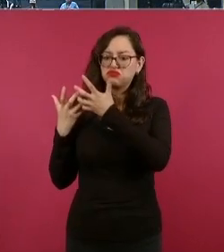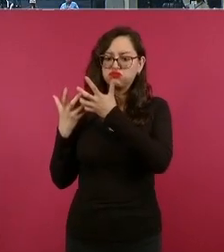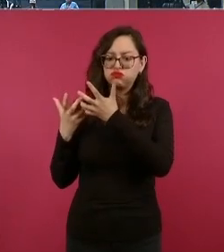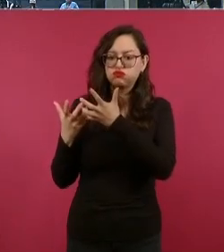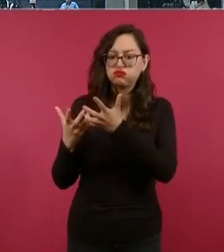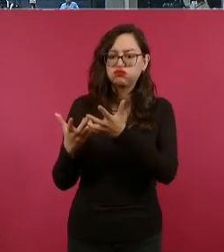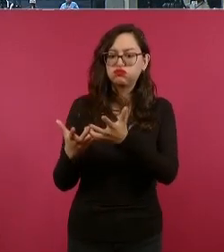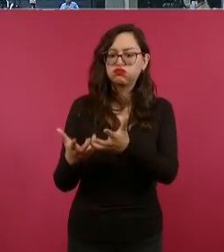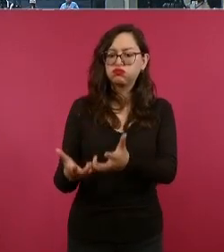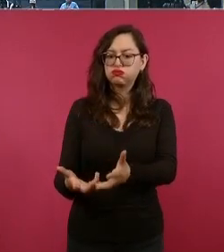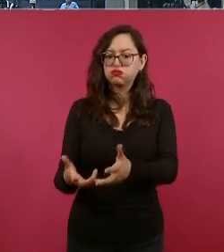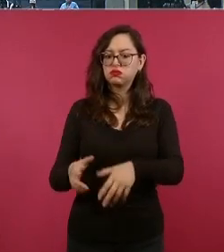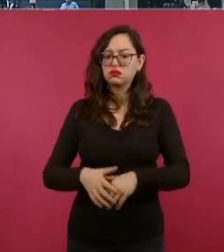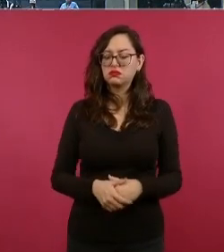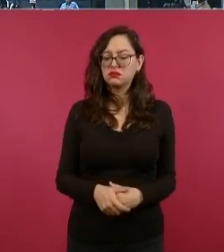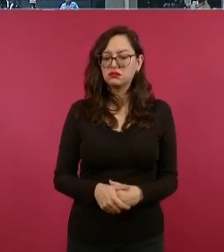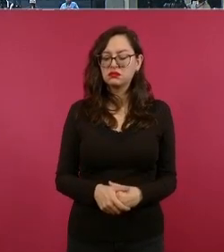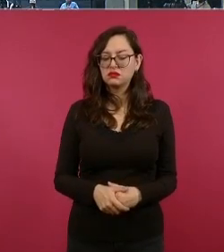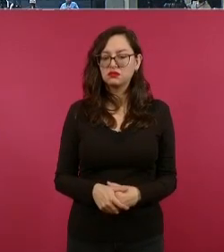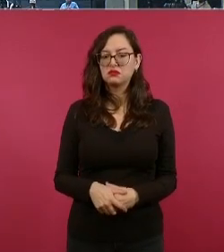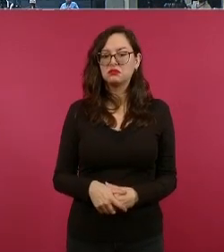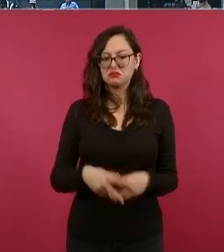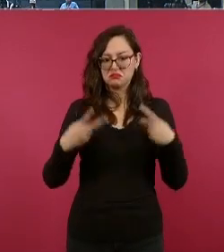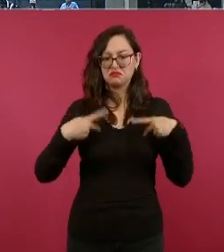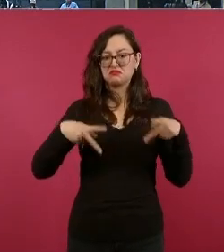si allá